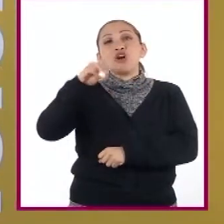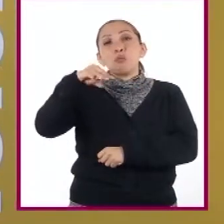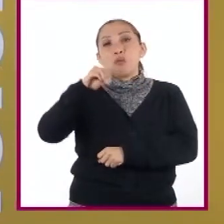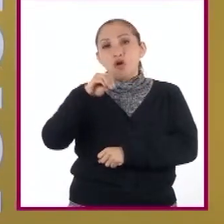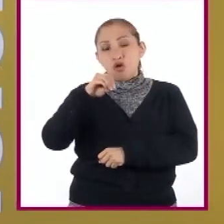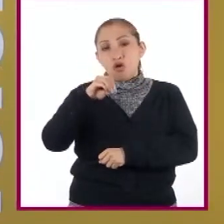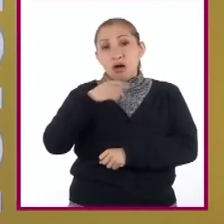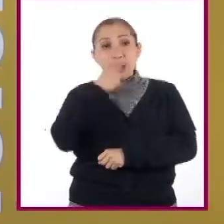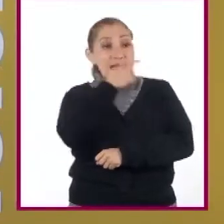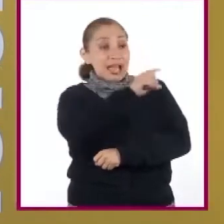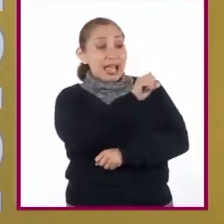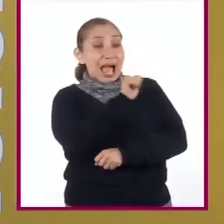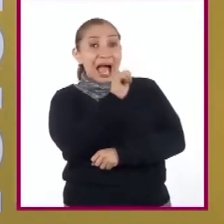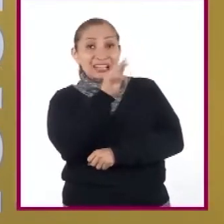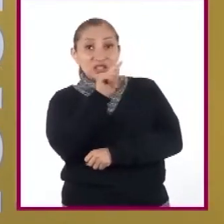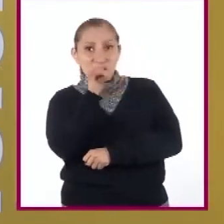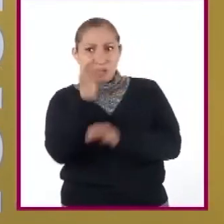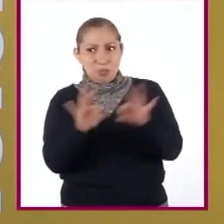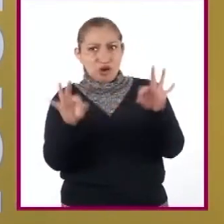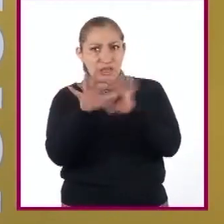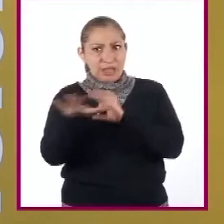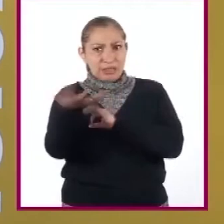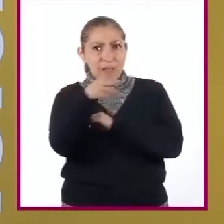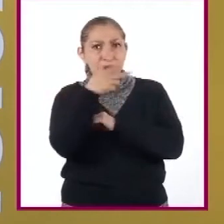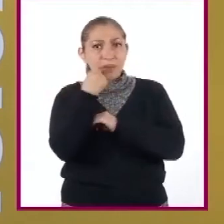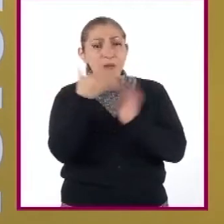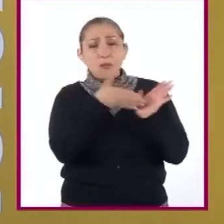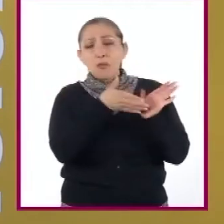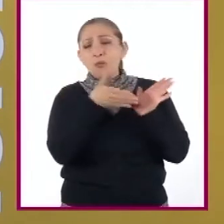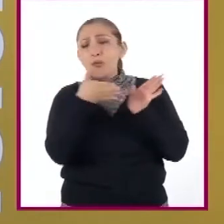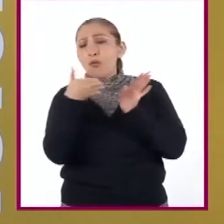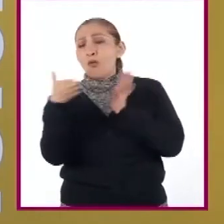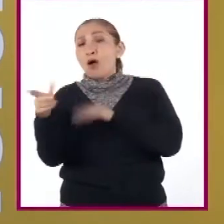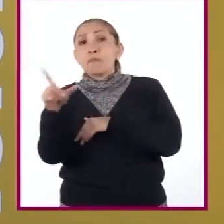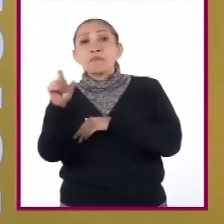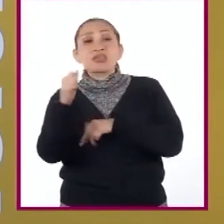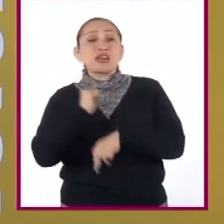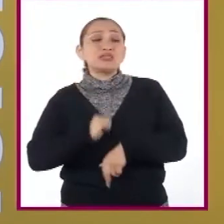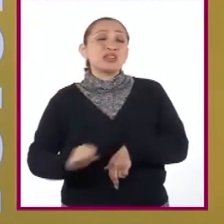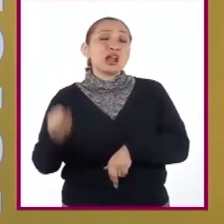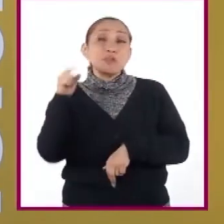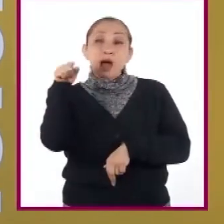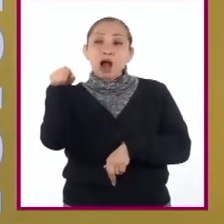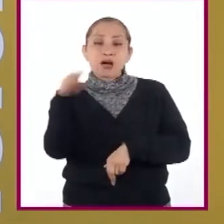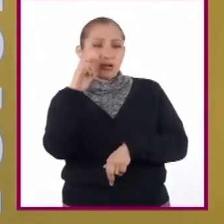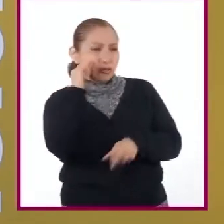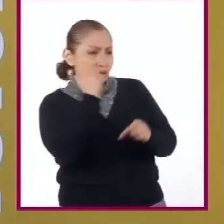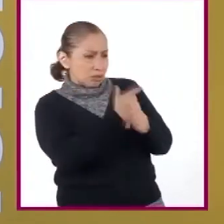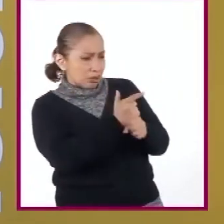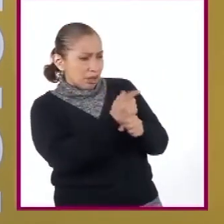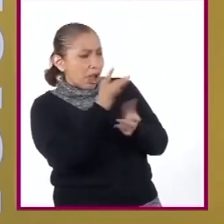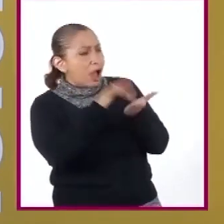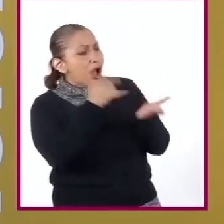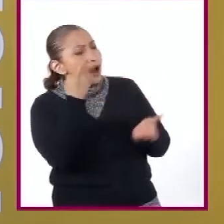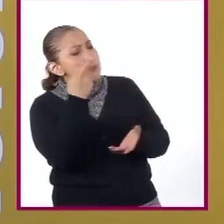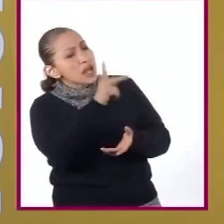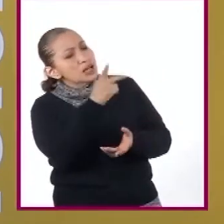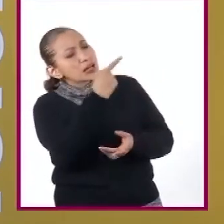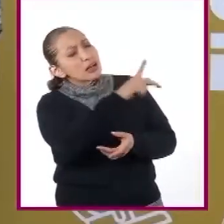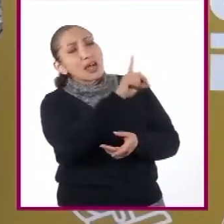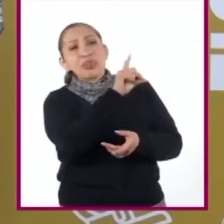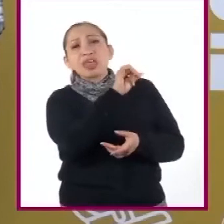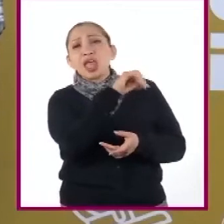que tenía Aristóteles en esa época, tuvieron que pasar más de 20 siglos para que alguien retomara parte de las ideas de